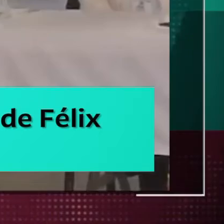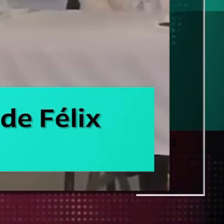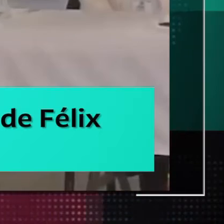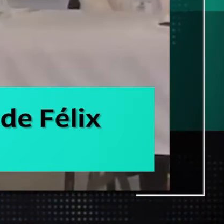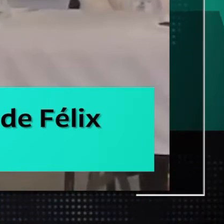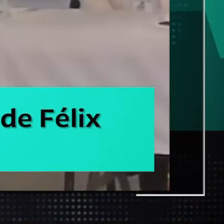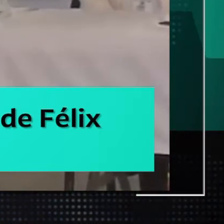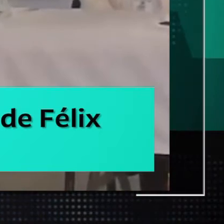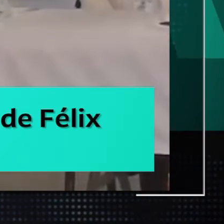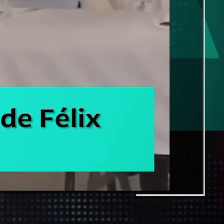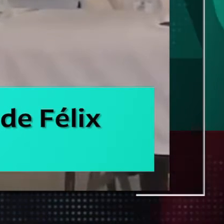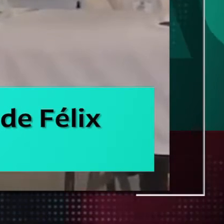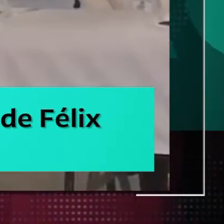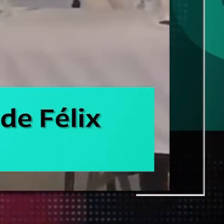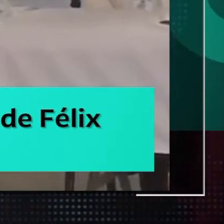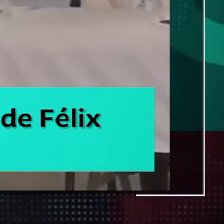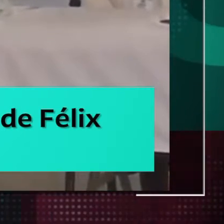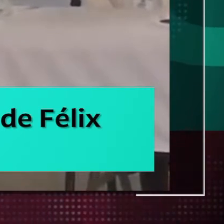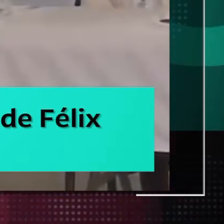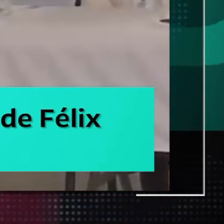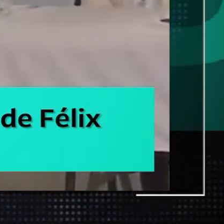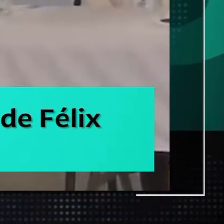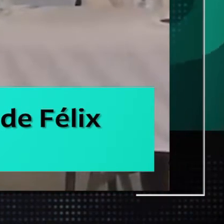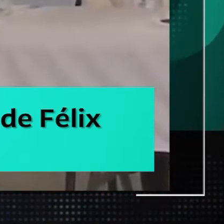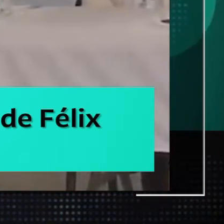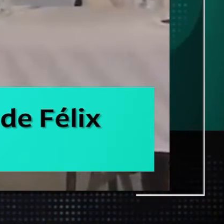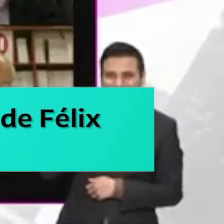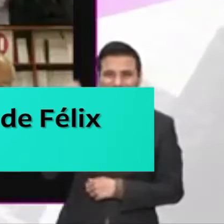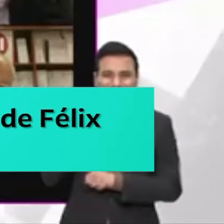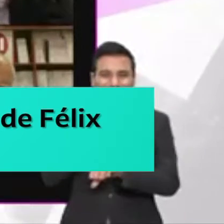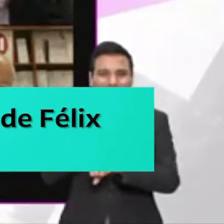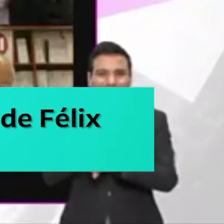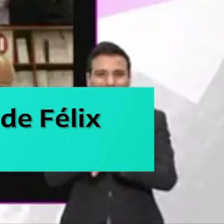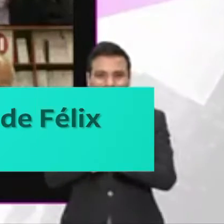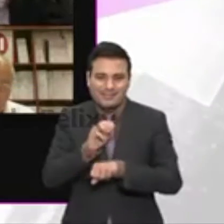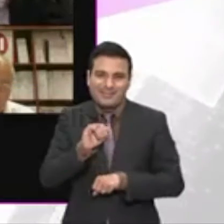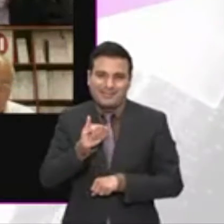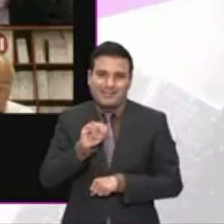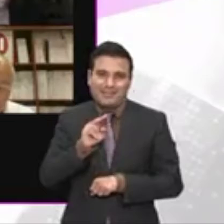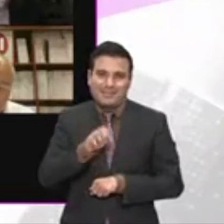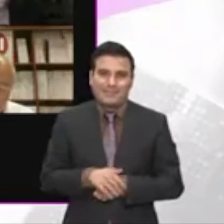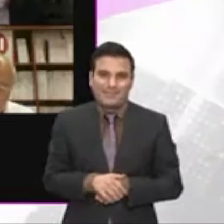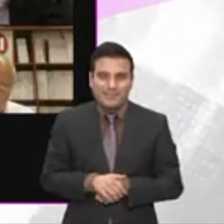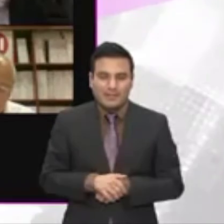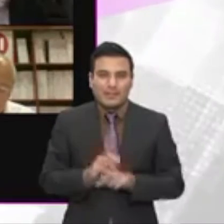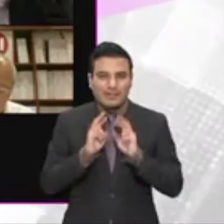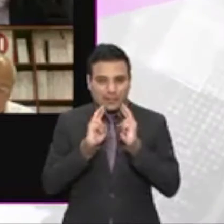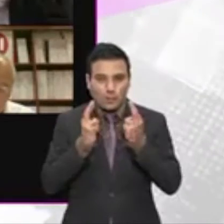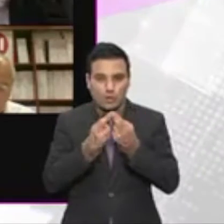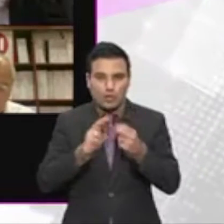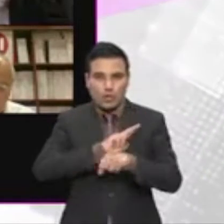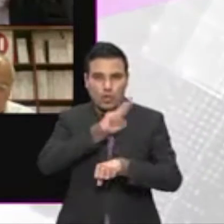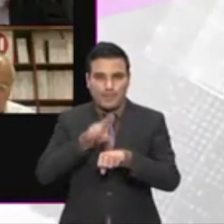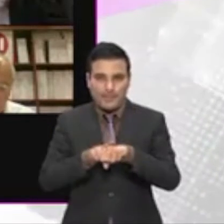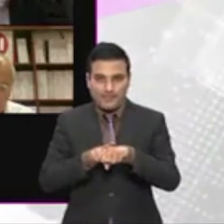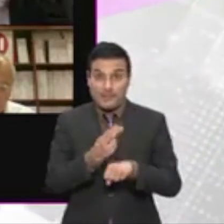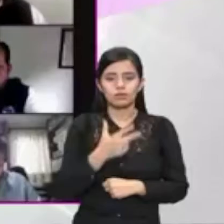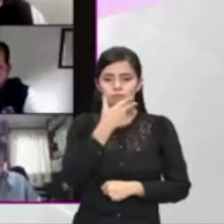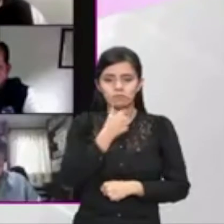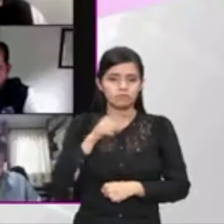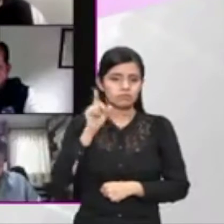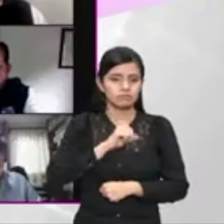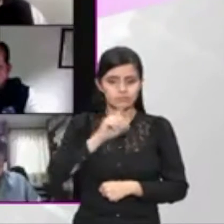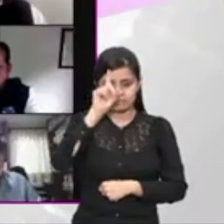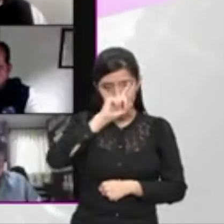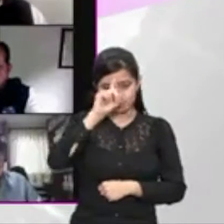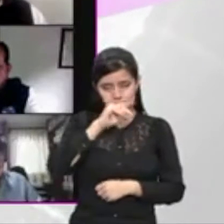presenta dicho reporte al ine no puede ser legalmente registrado como candidato sin embargo acudieron